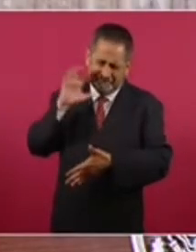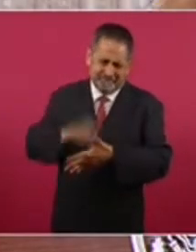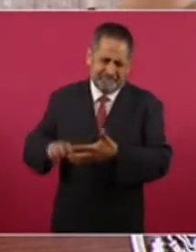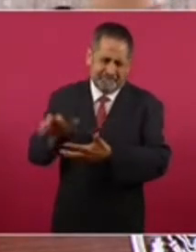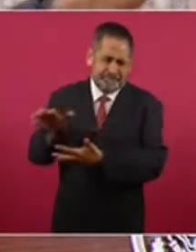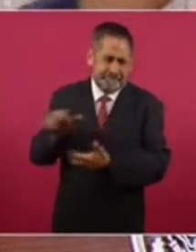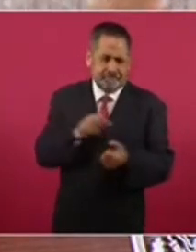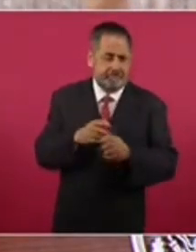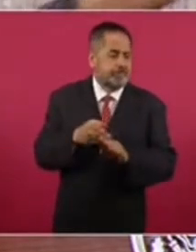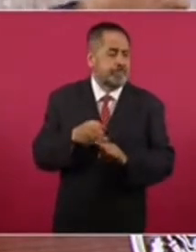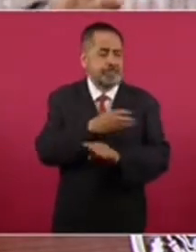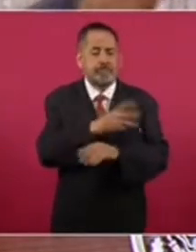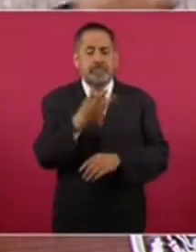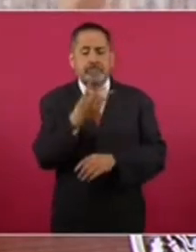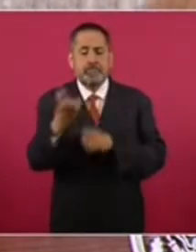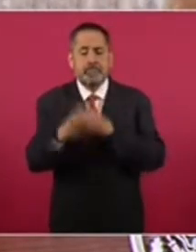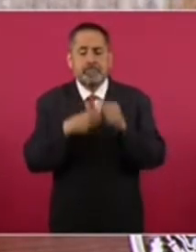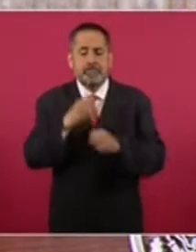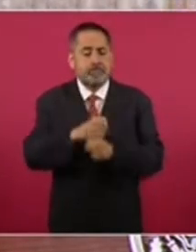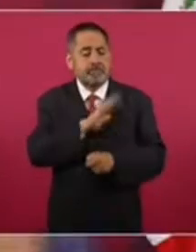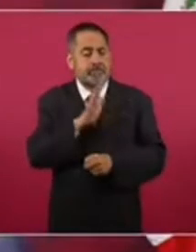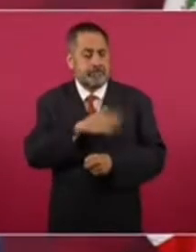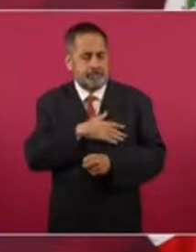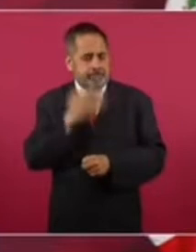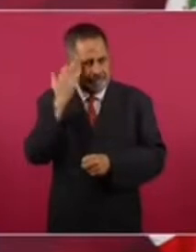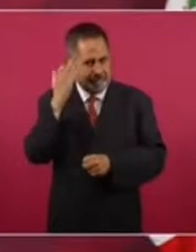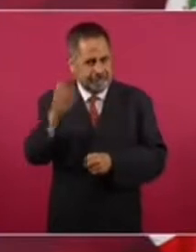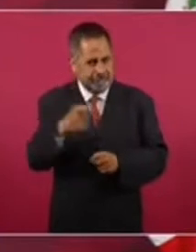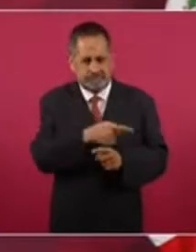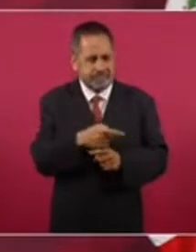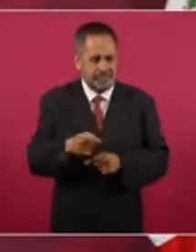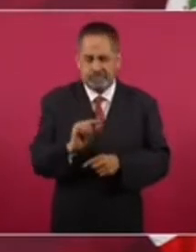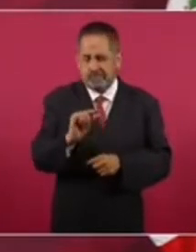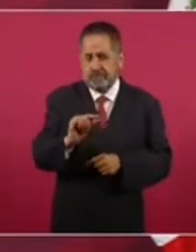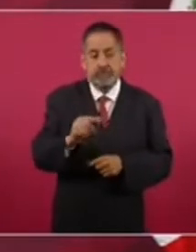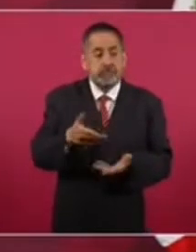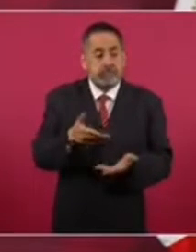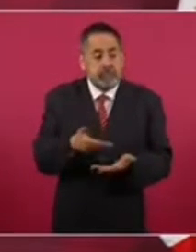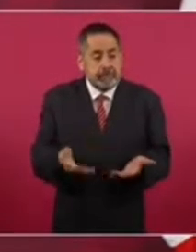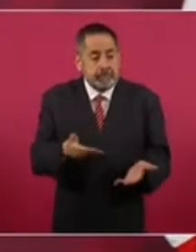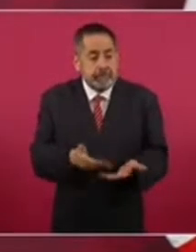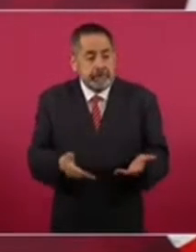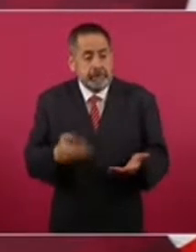ni en los 300 años de dominación colonial, como se saqueó